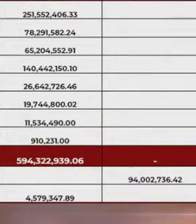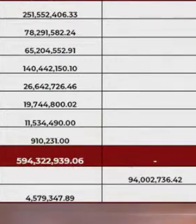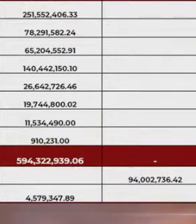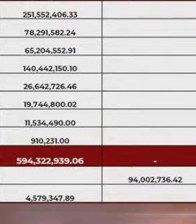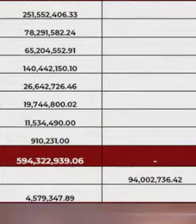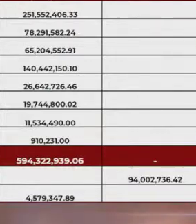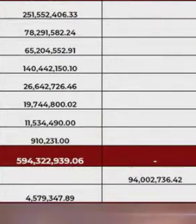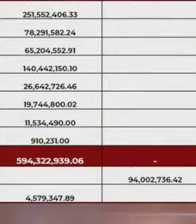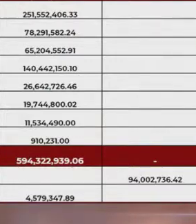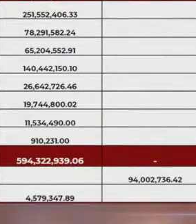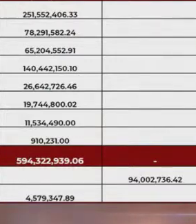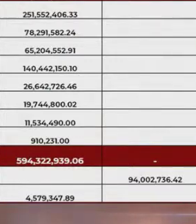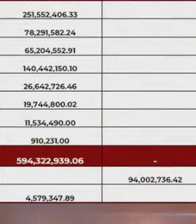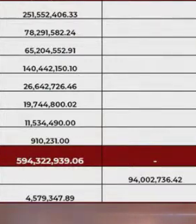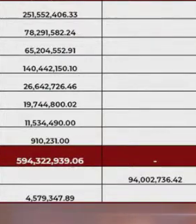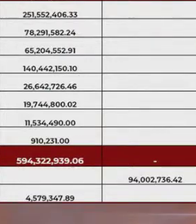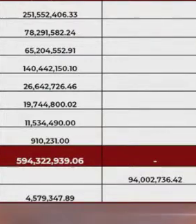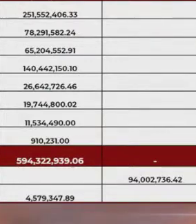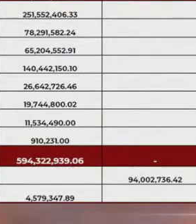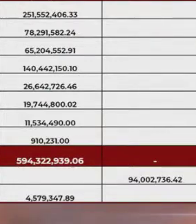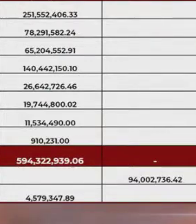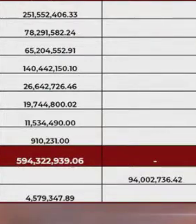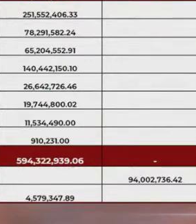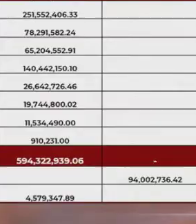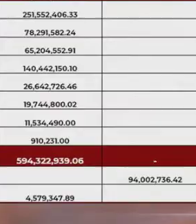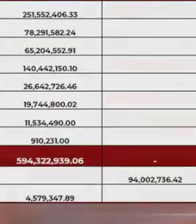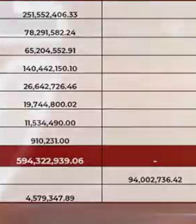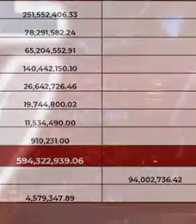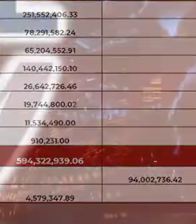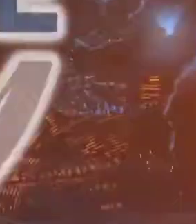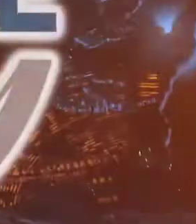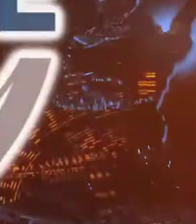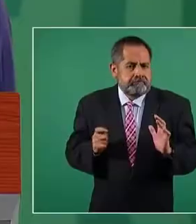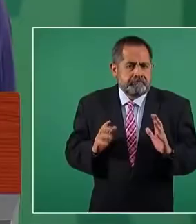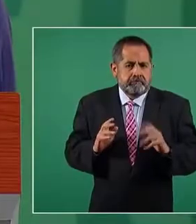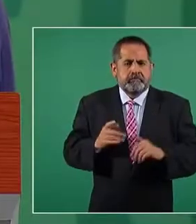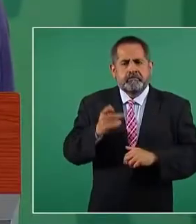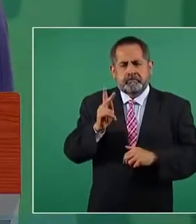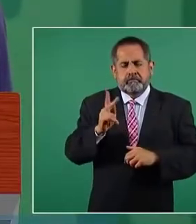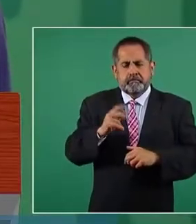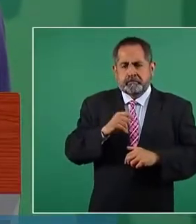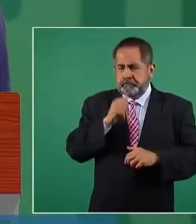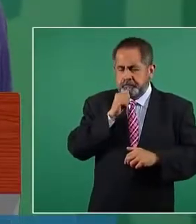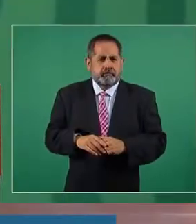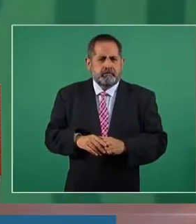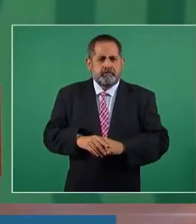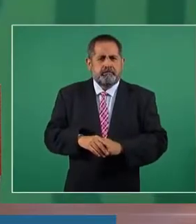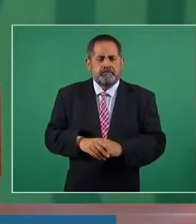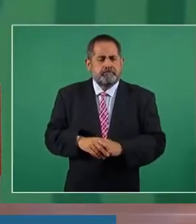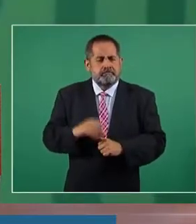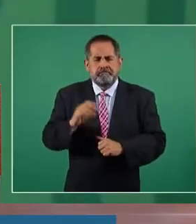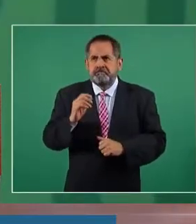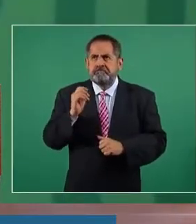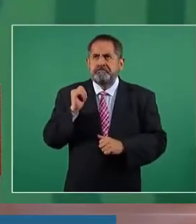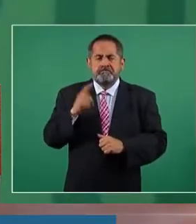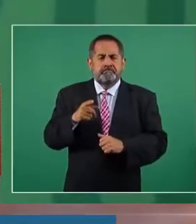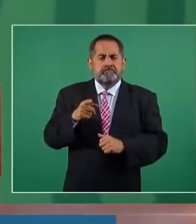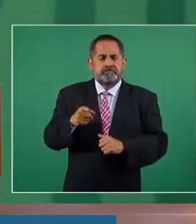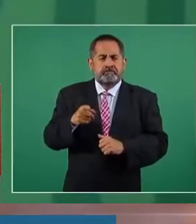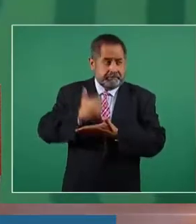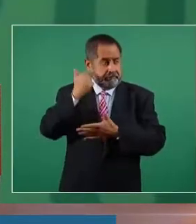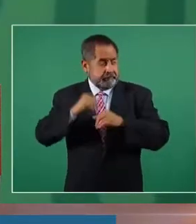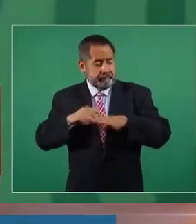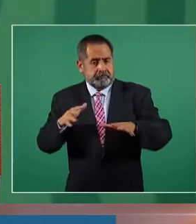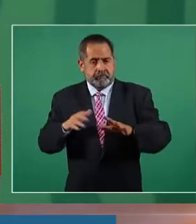Javier Duarte y del gobierno del estado de México. Todavía no hay algo